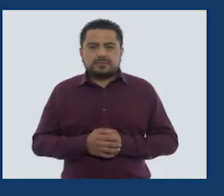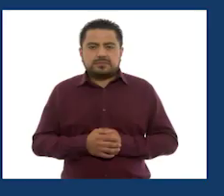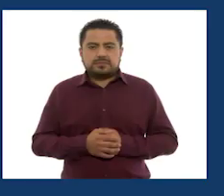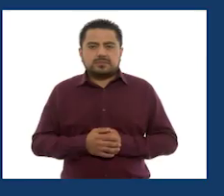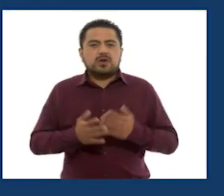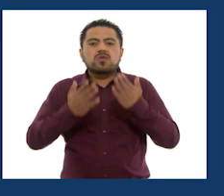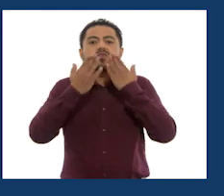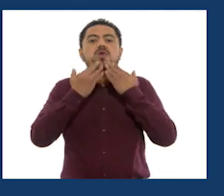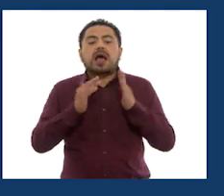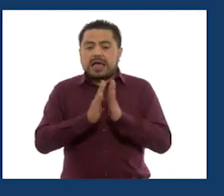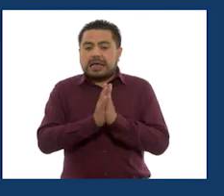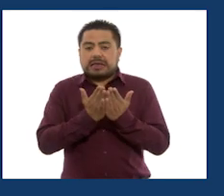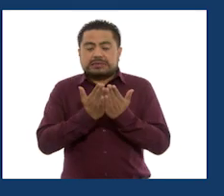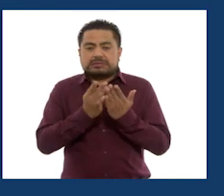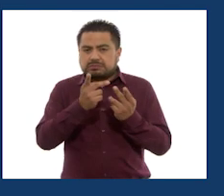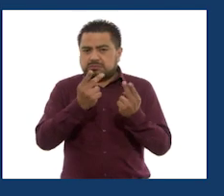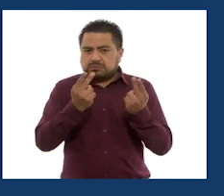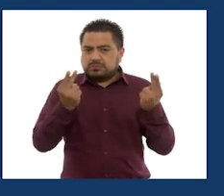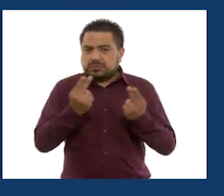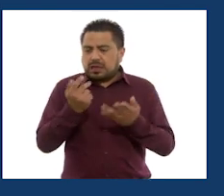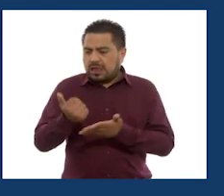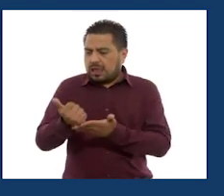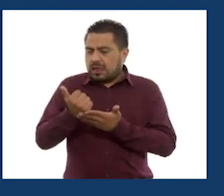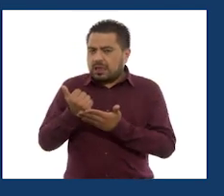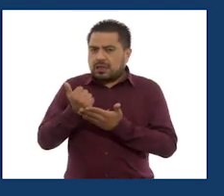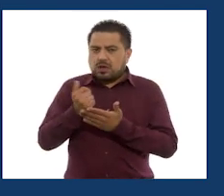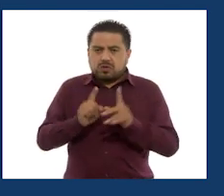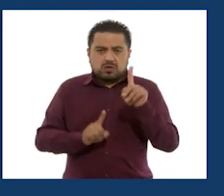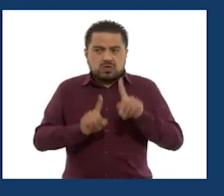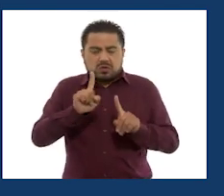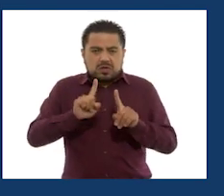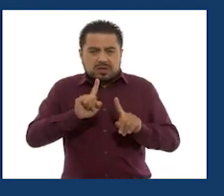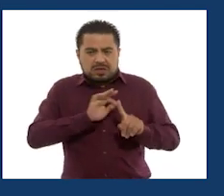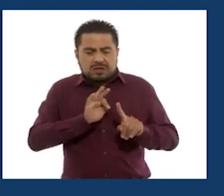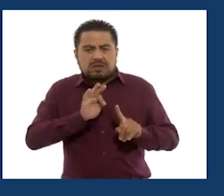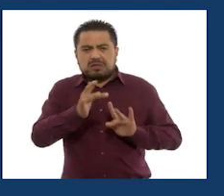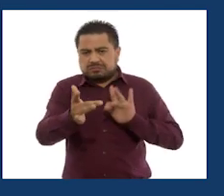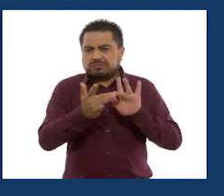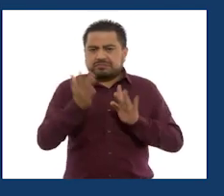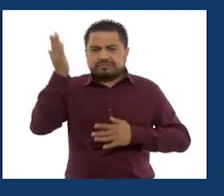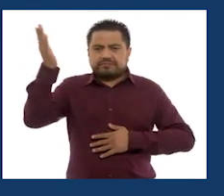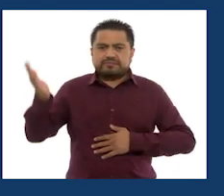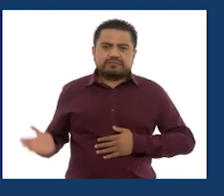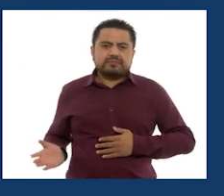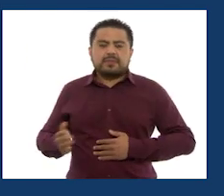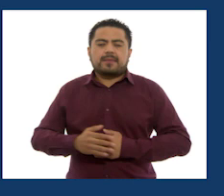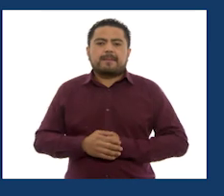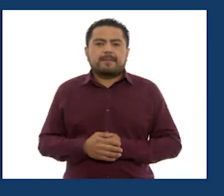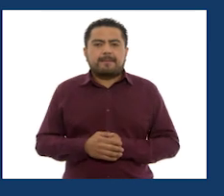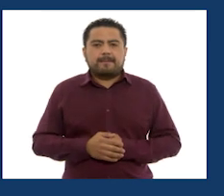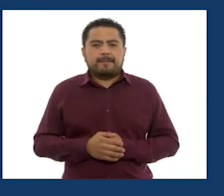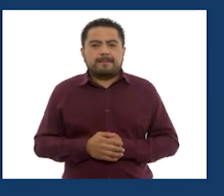Si no tienes el libro de texto o necesitas ayuda para responder las preguntas, contáctanos.